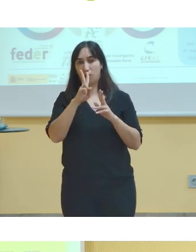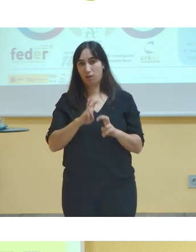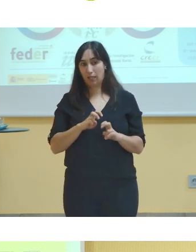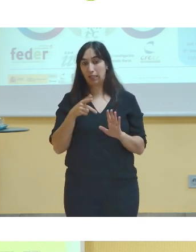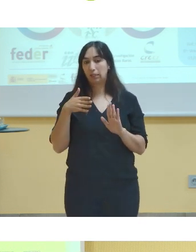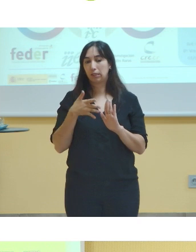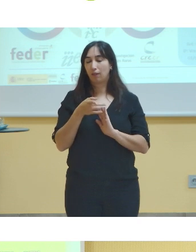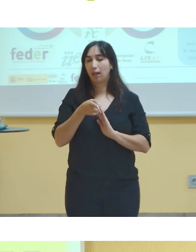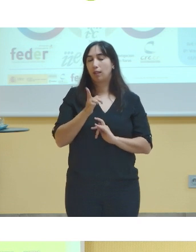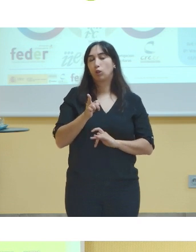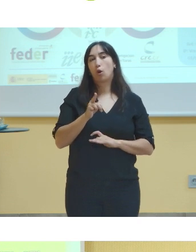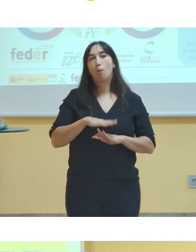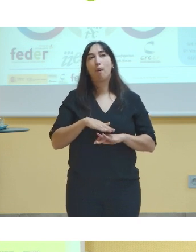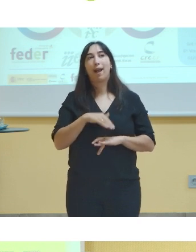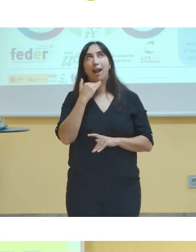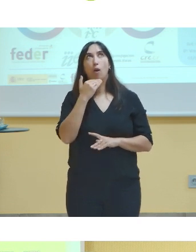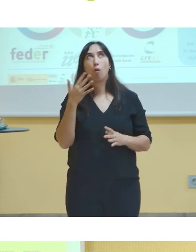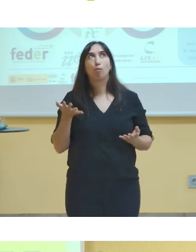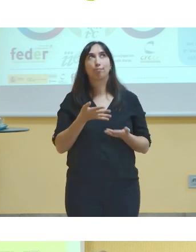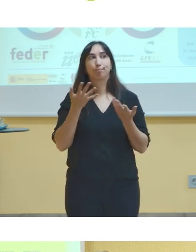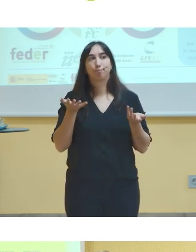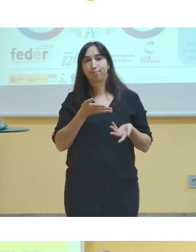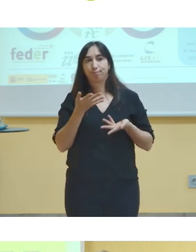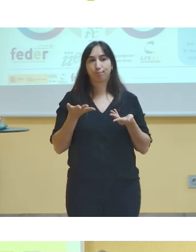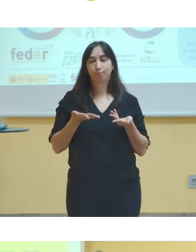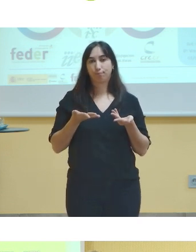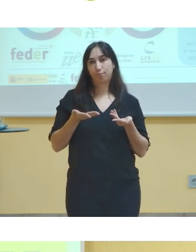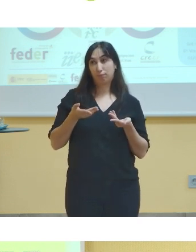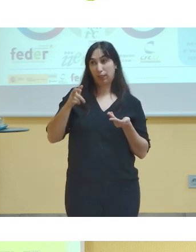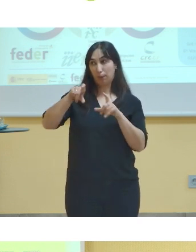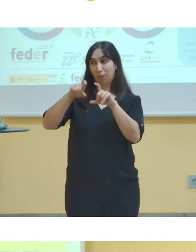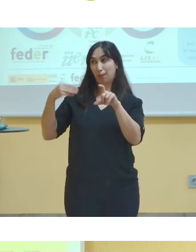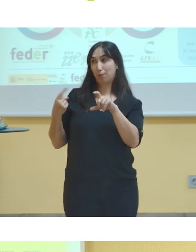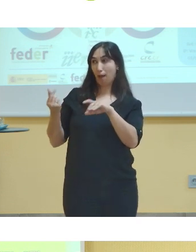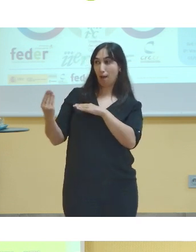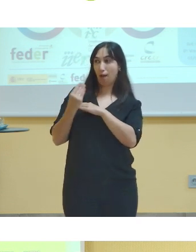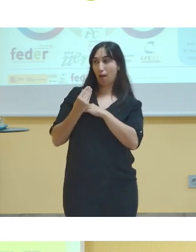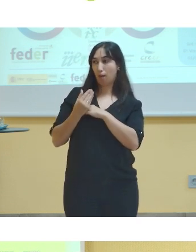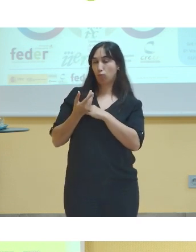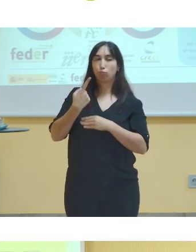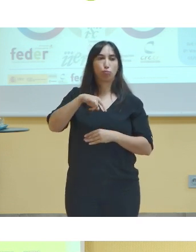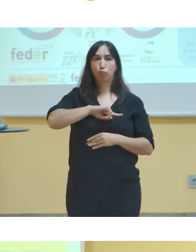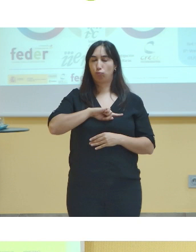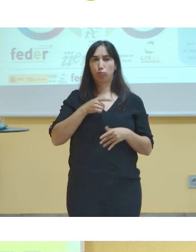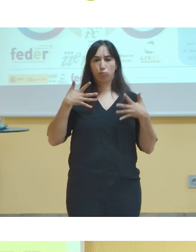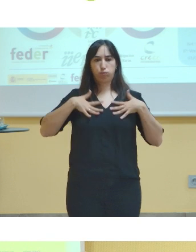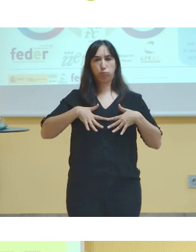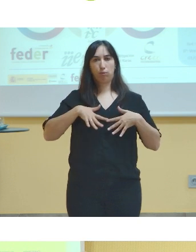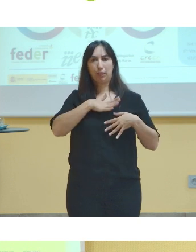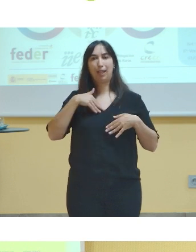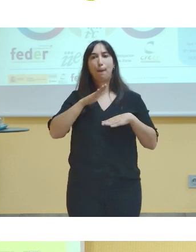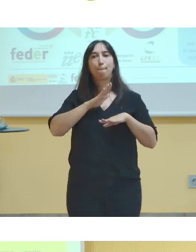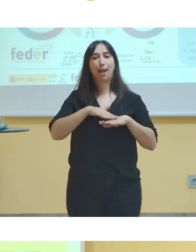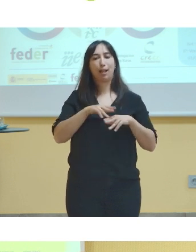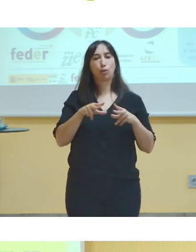sido una cuestión que figuraba en la agencia financiadora, sino que nosotros lo hemos llevado por bandera. Queríamos que fuera para la